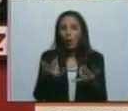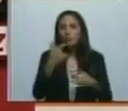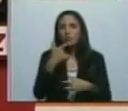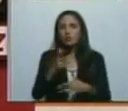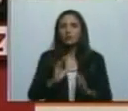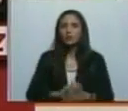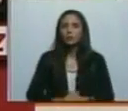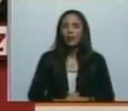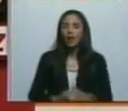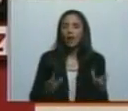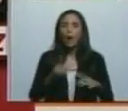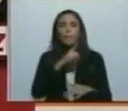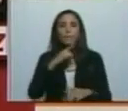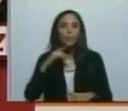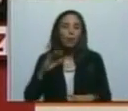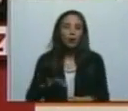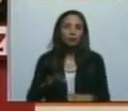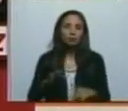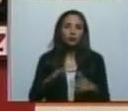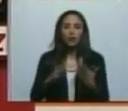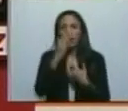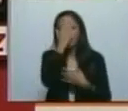una masacre. Hipócritas.